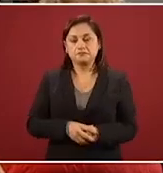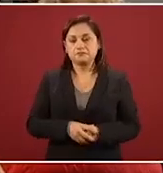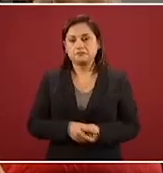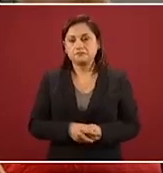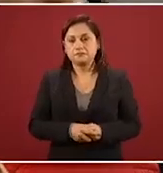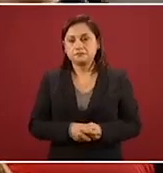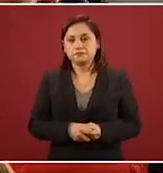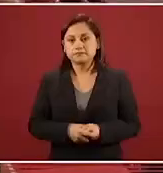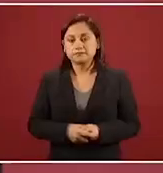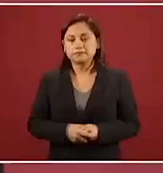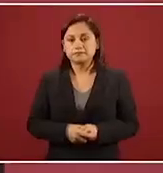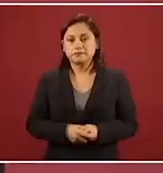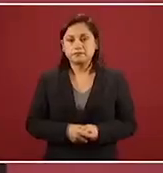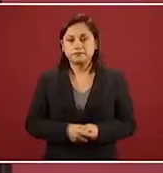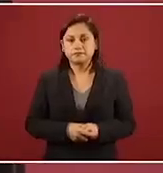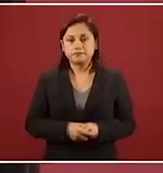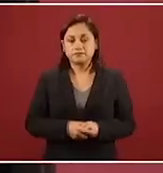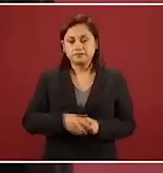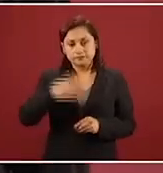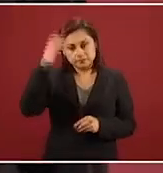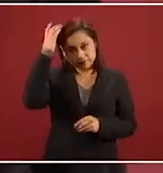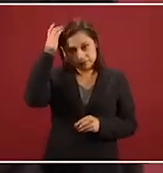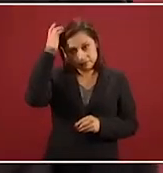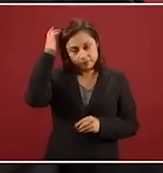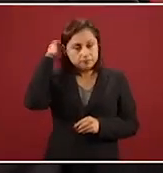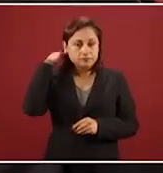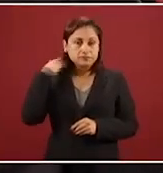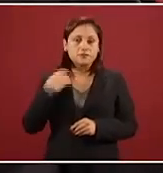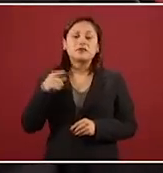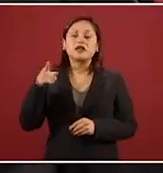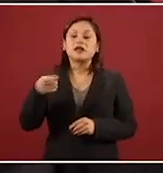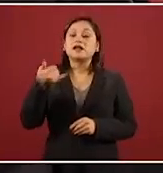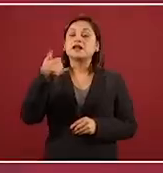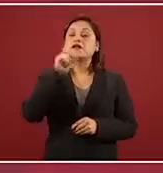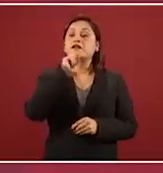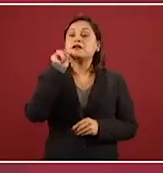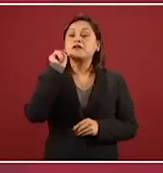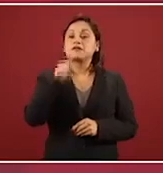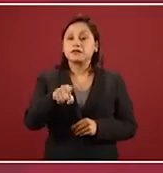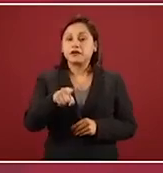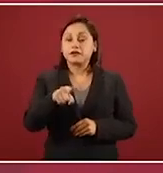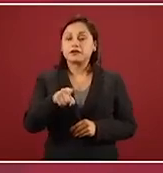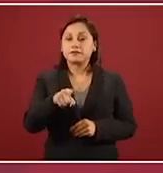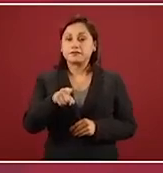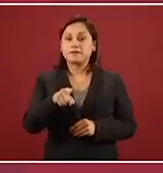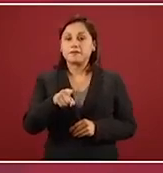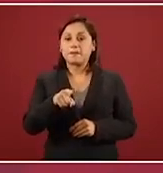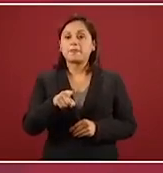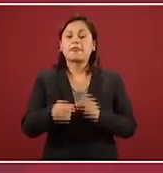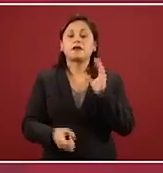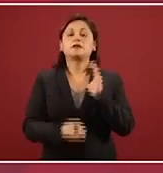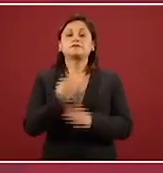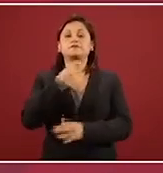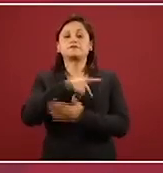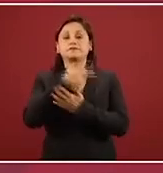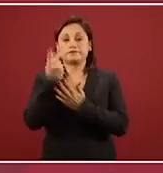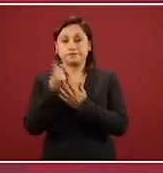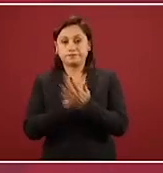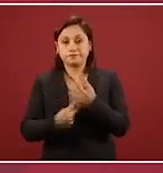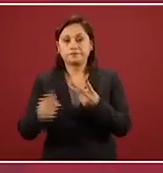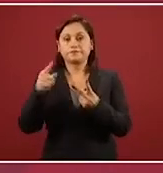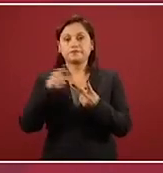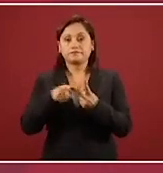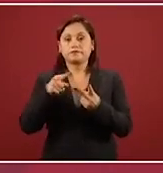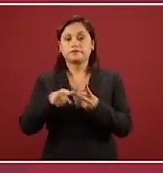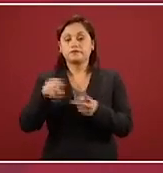se puso en práctica el programa de descontar